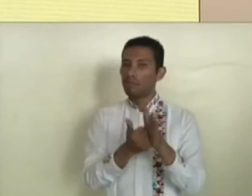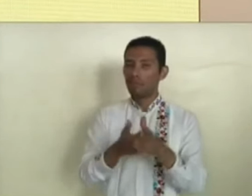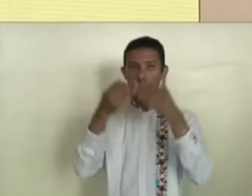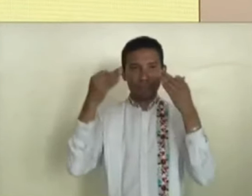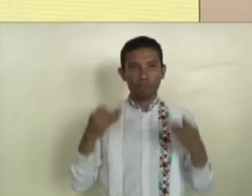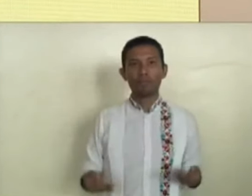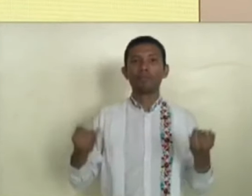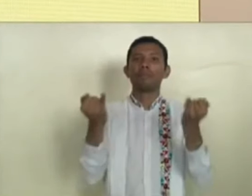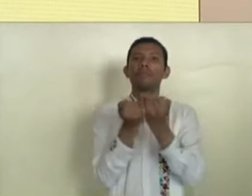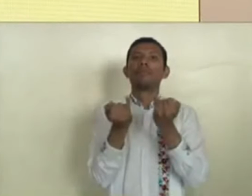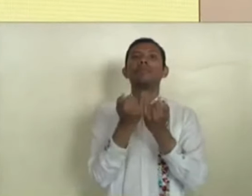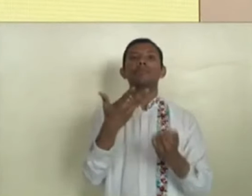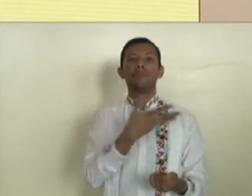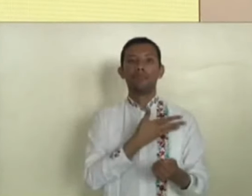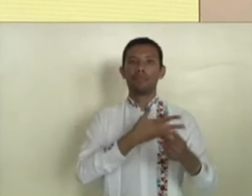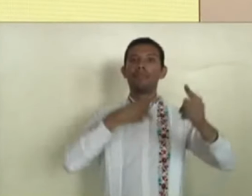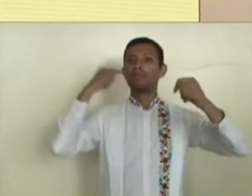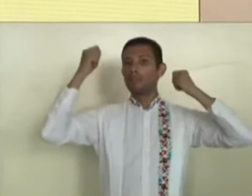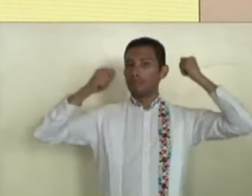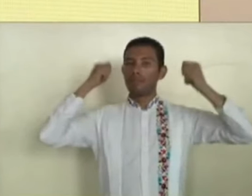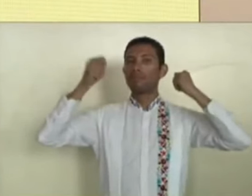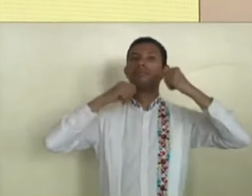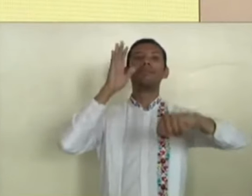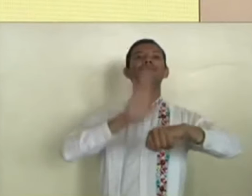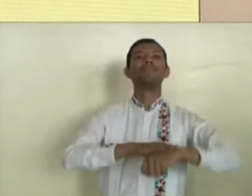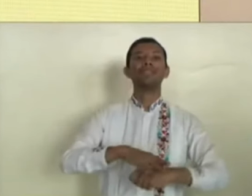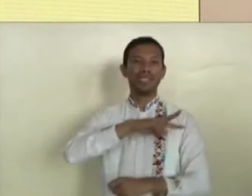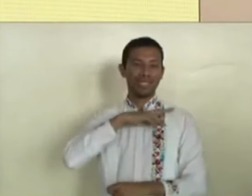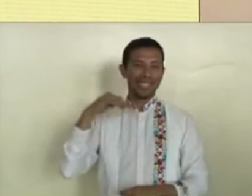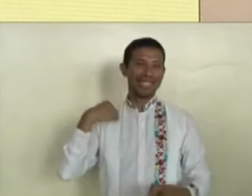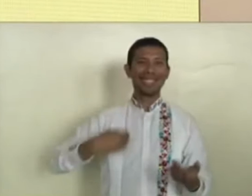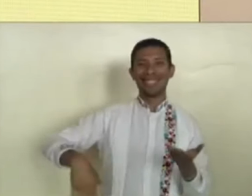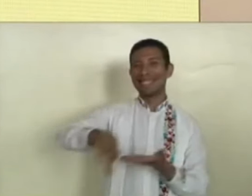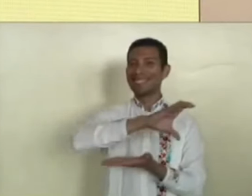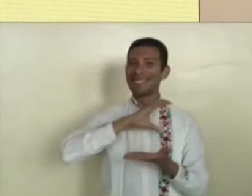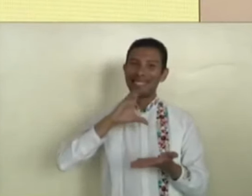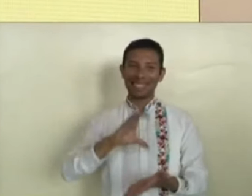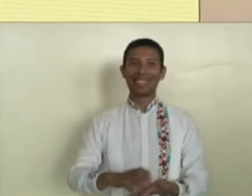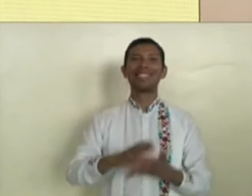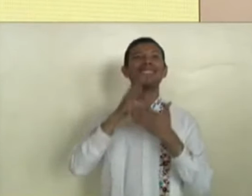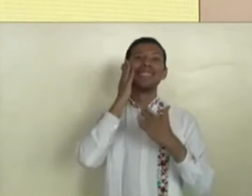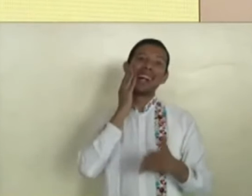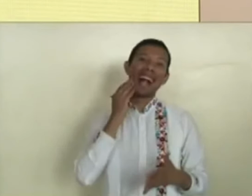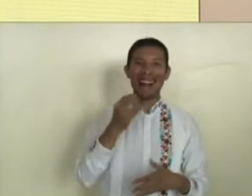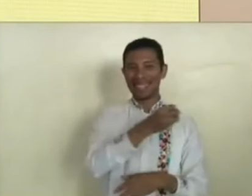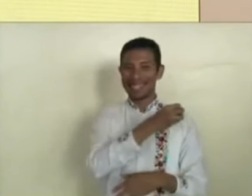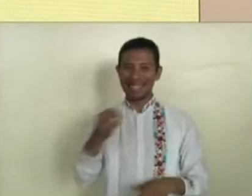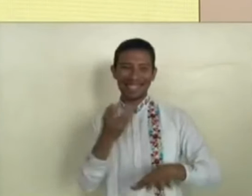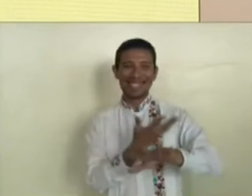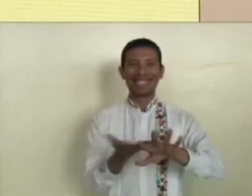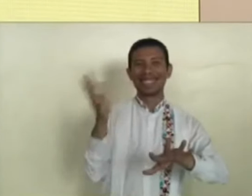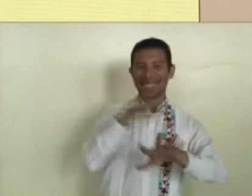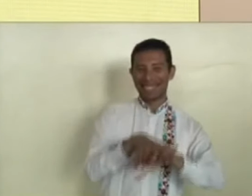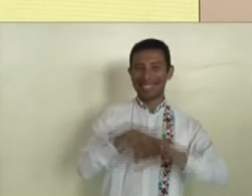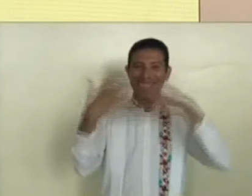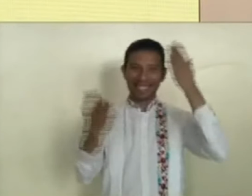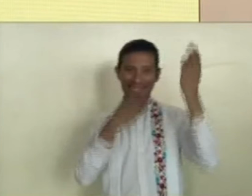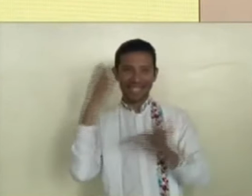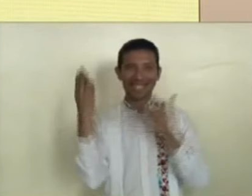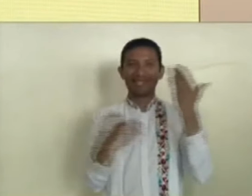también tener un atractivo turístico más en nuestra ciudad. Se está en proceso de integración de los estudios